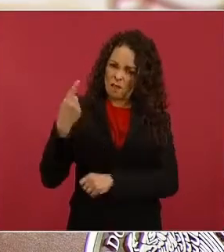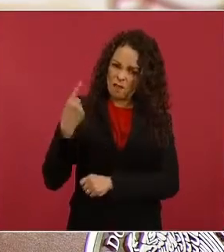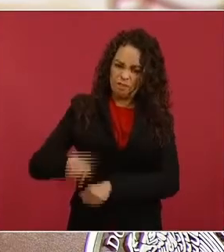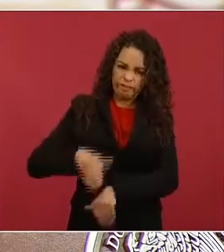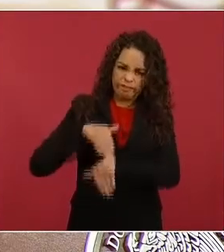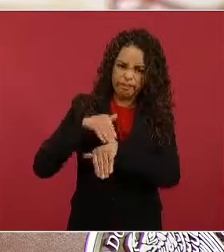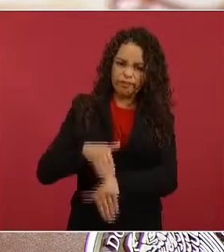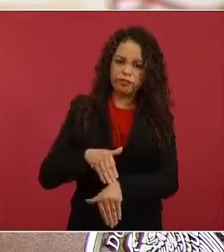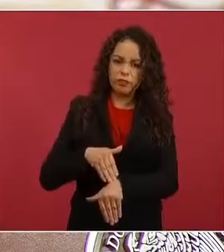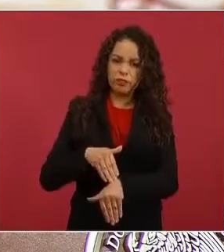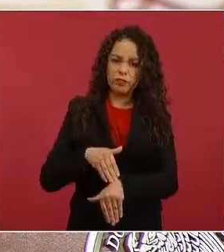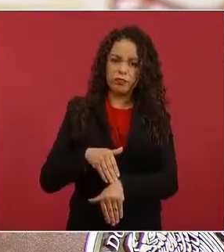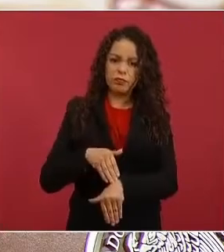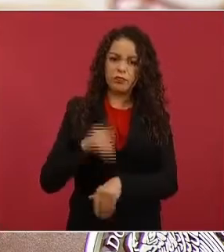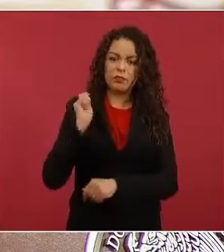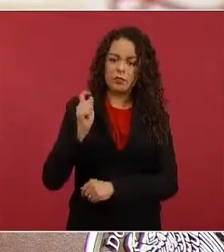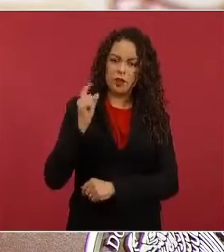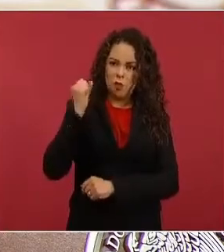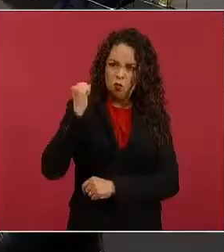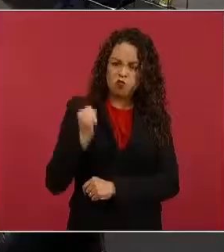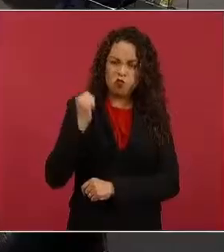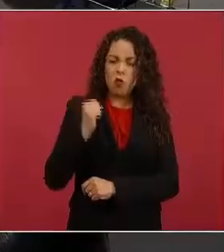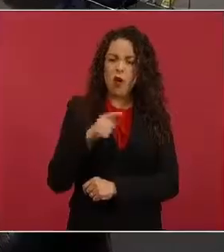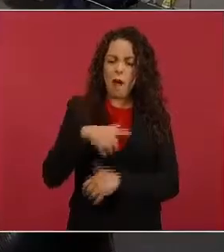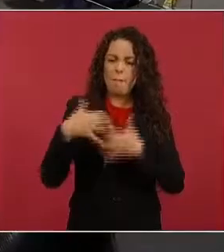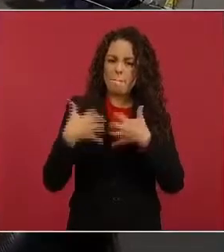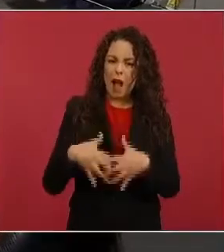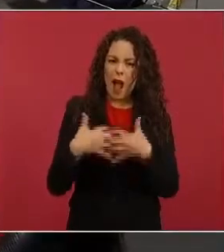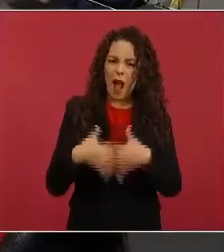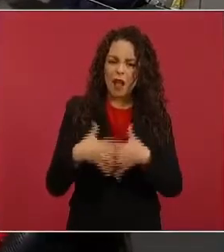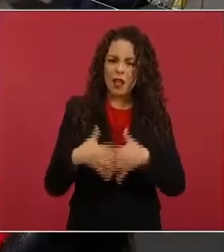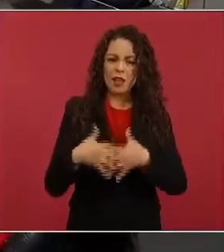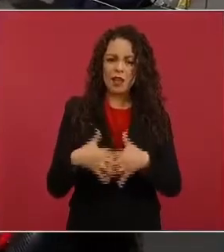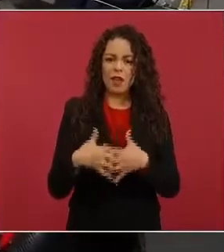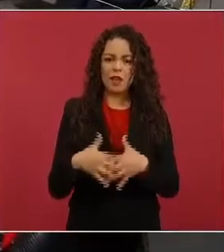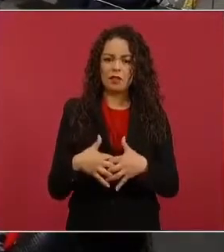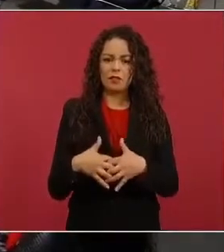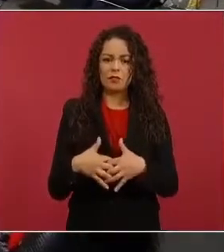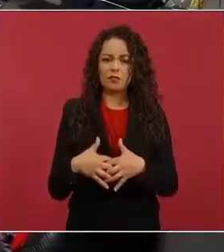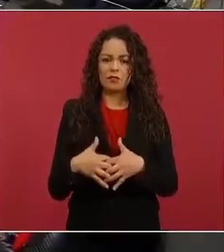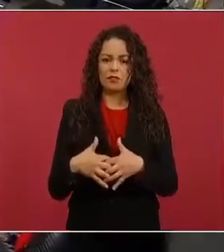Las máquinas textileras tenían cajoncitos